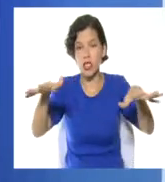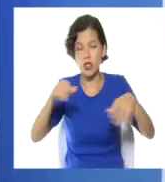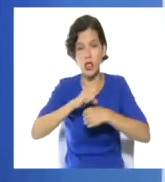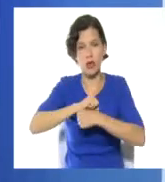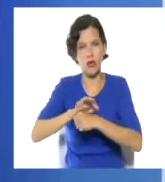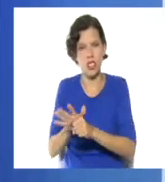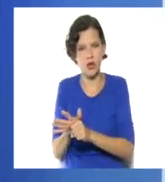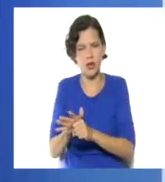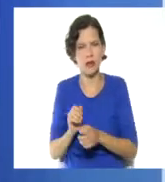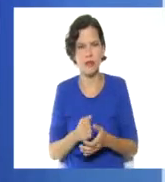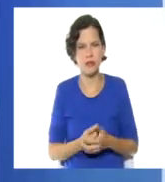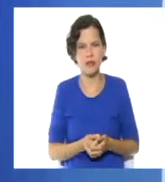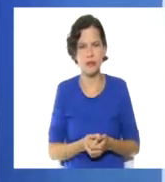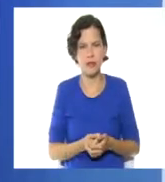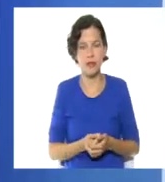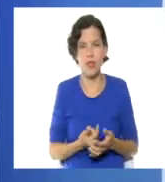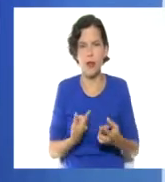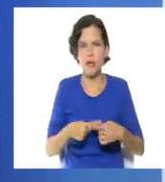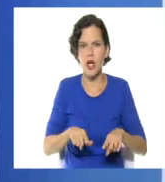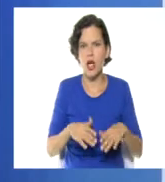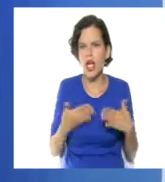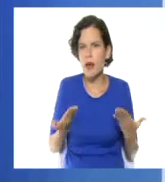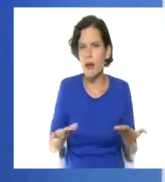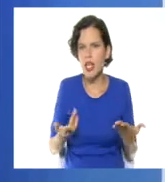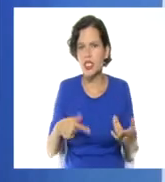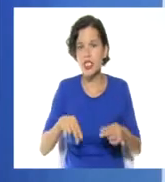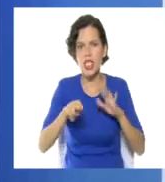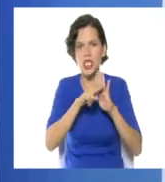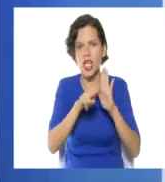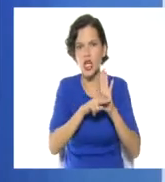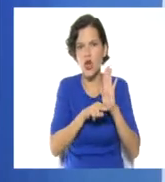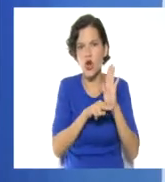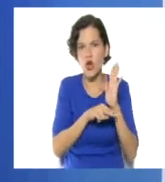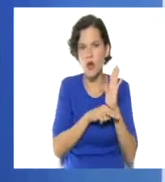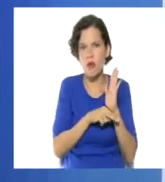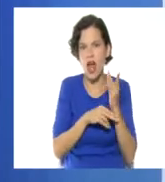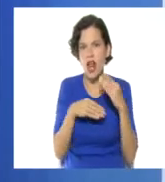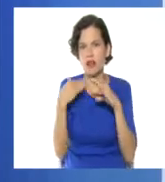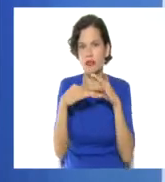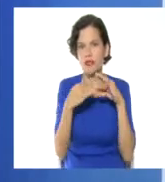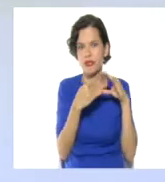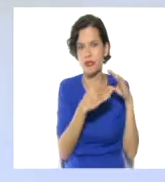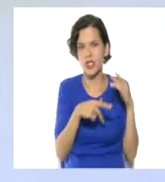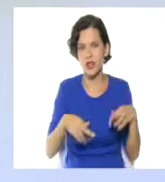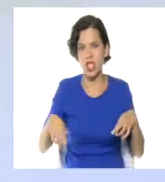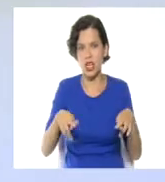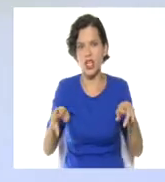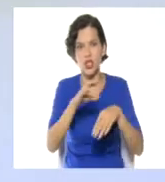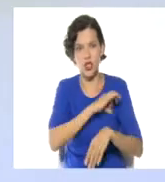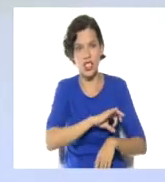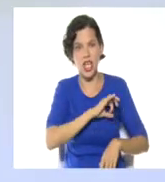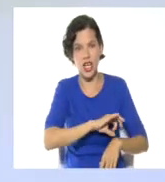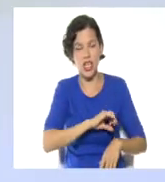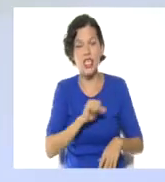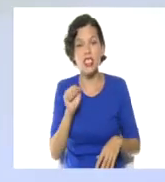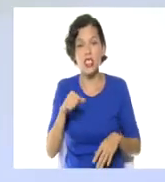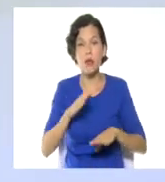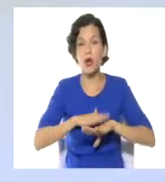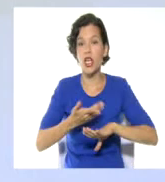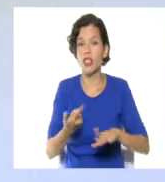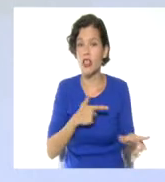la COVID-19. Pero ¿qué les parece si estas medidas las posteamos en nuestras redes sociales? Sí, porque tienen a